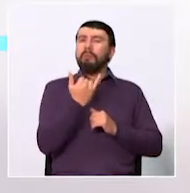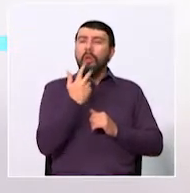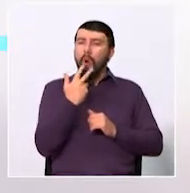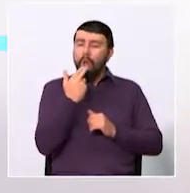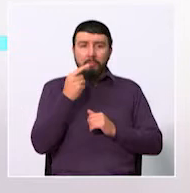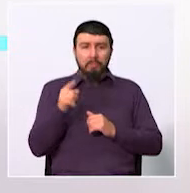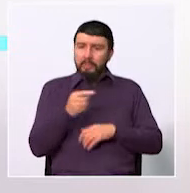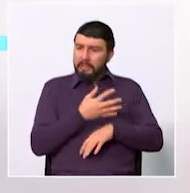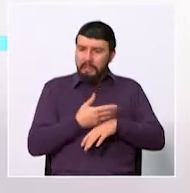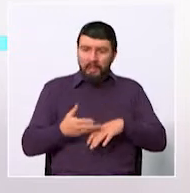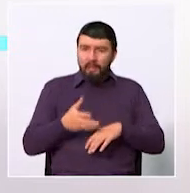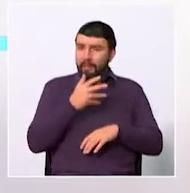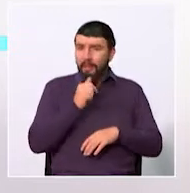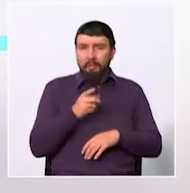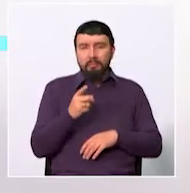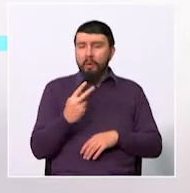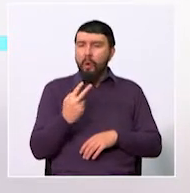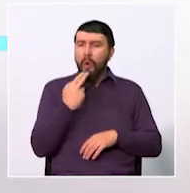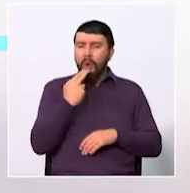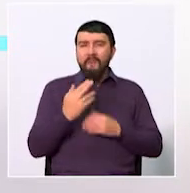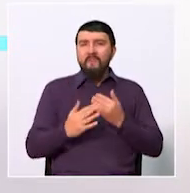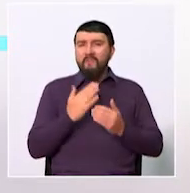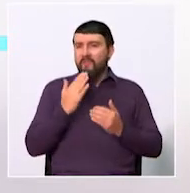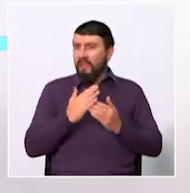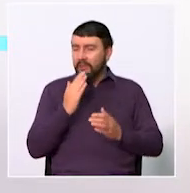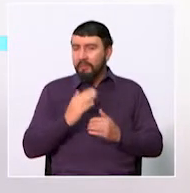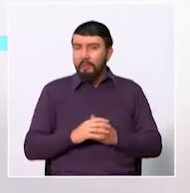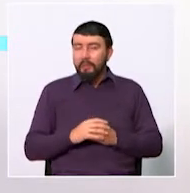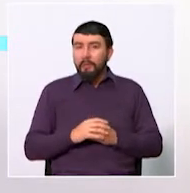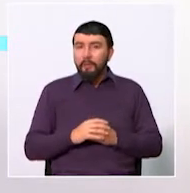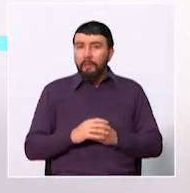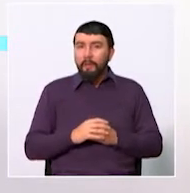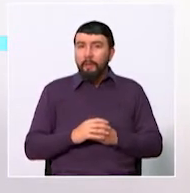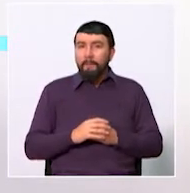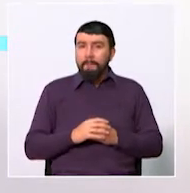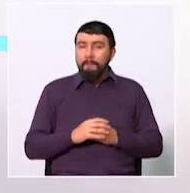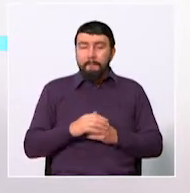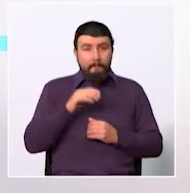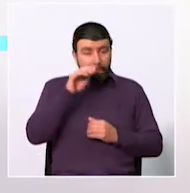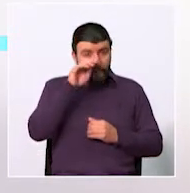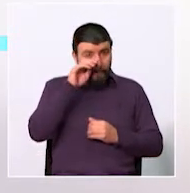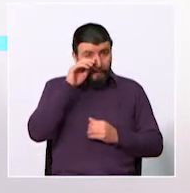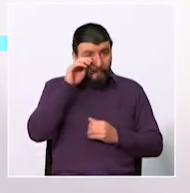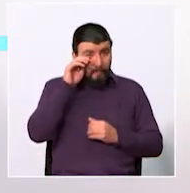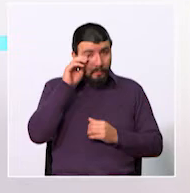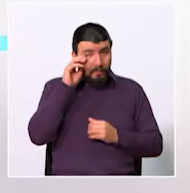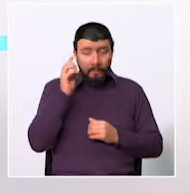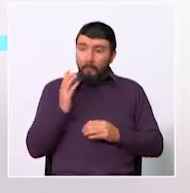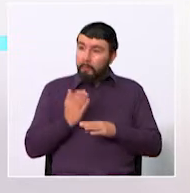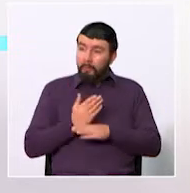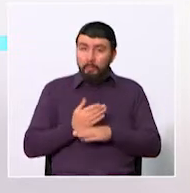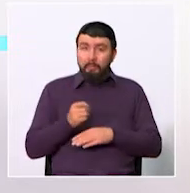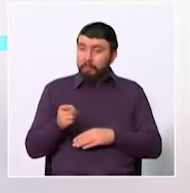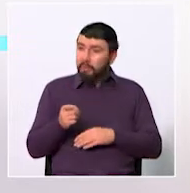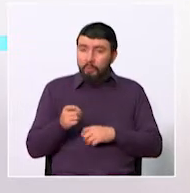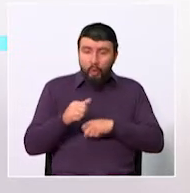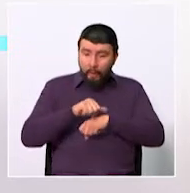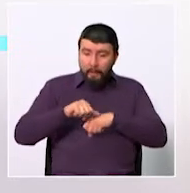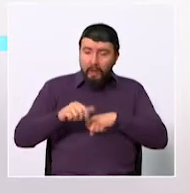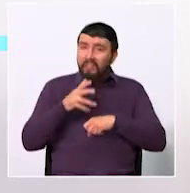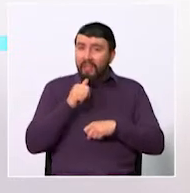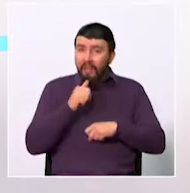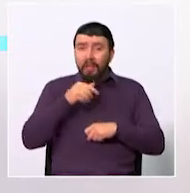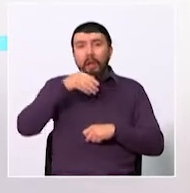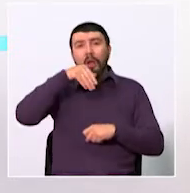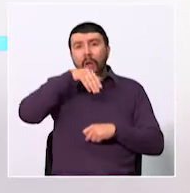sangra eso no tiene mayor mayor problema el problema es que si no lo opera la lengua sigue